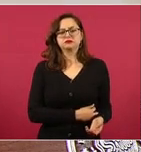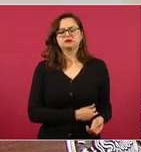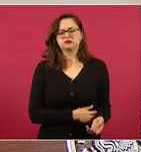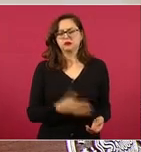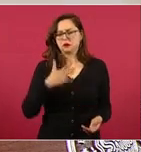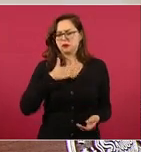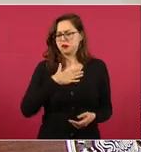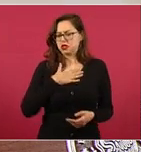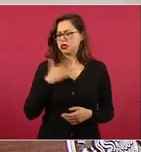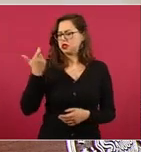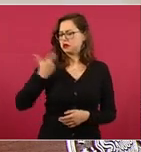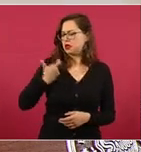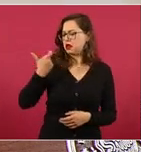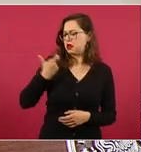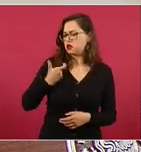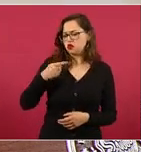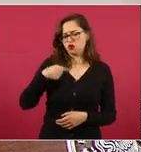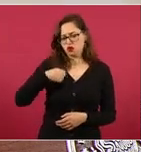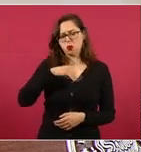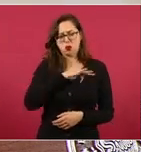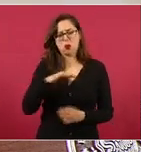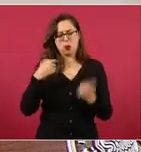4 días de mi sueldo.